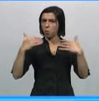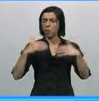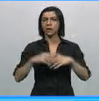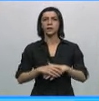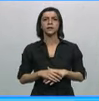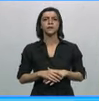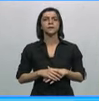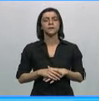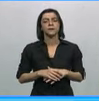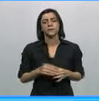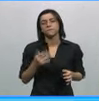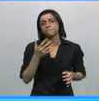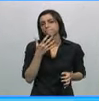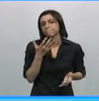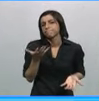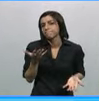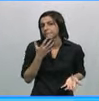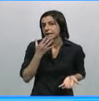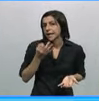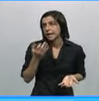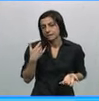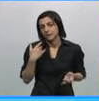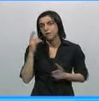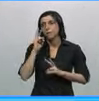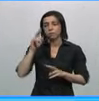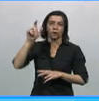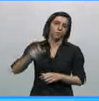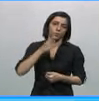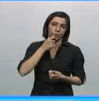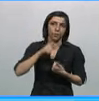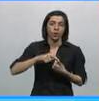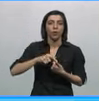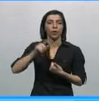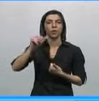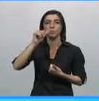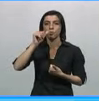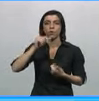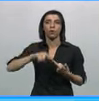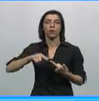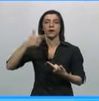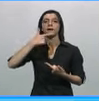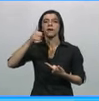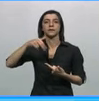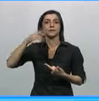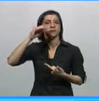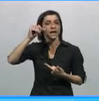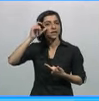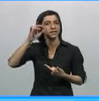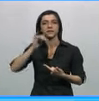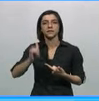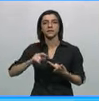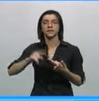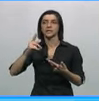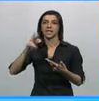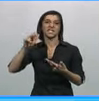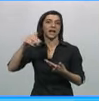Realmente, como estuvieron, Mora tuvo Sánchez tuvo un nivel muy, muy grande, el chico